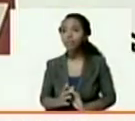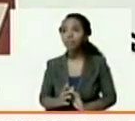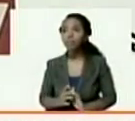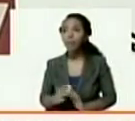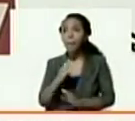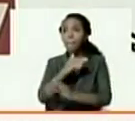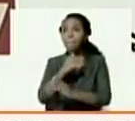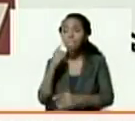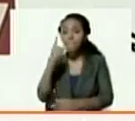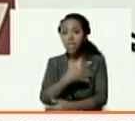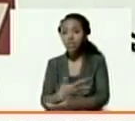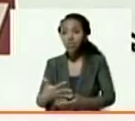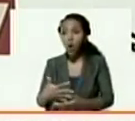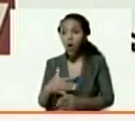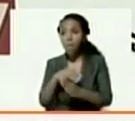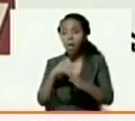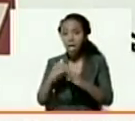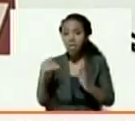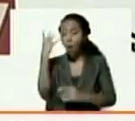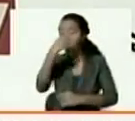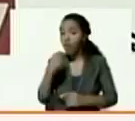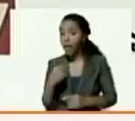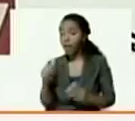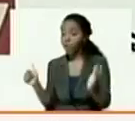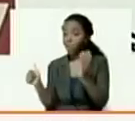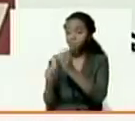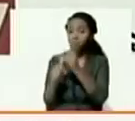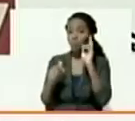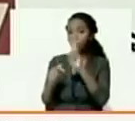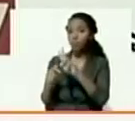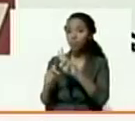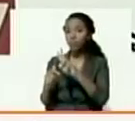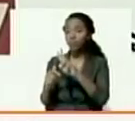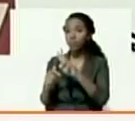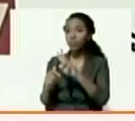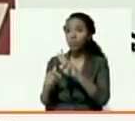1,5 millones de jóvenes que se dan cuenta, sobre todo, Indira, se dan